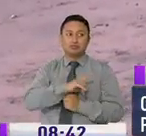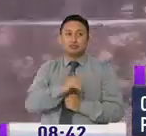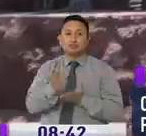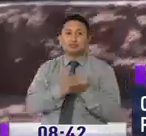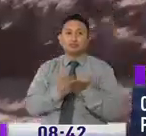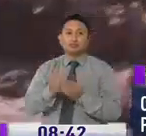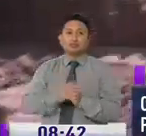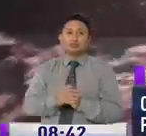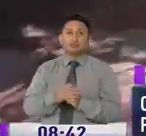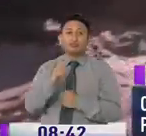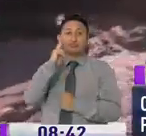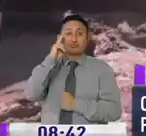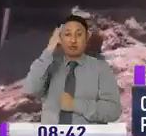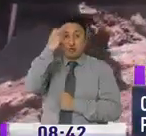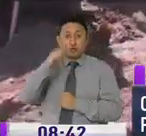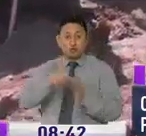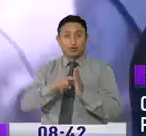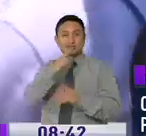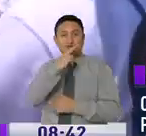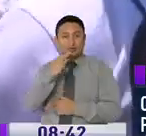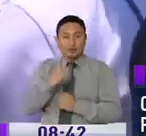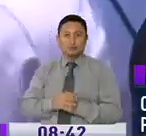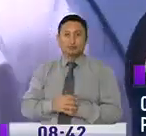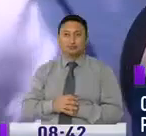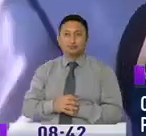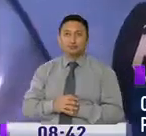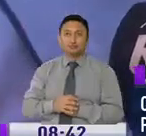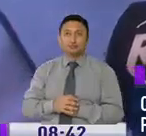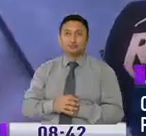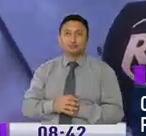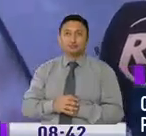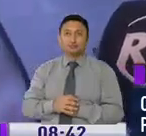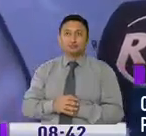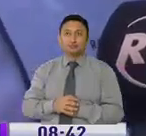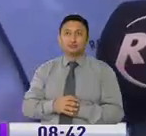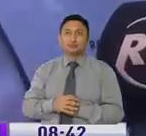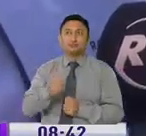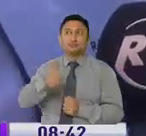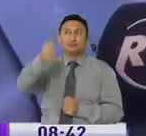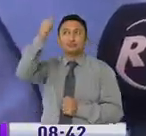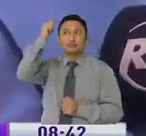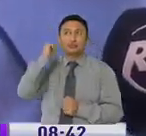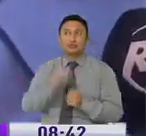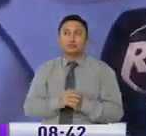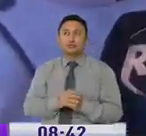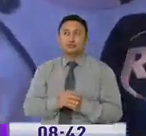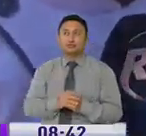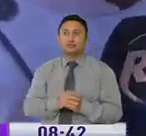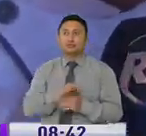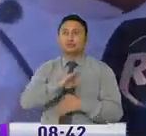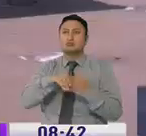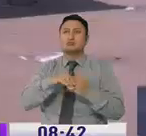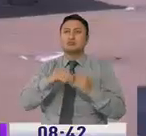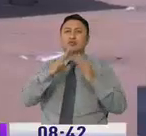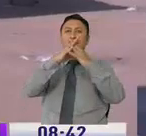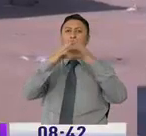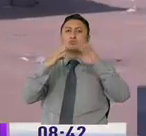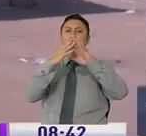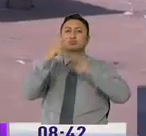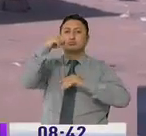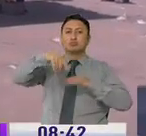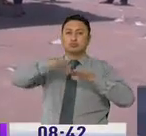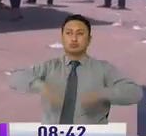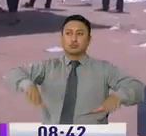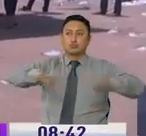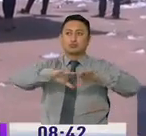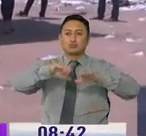servicio de hospederías y restaurantes. Se nos han ido todas, hasta ayer, se nos han ido todas las cabañas que teníamos